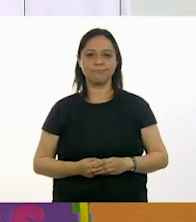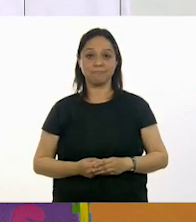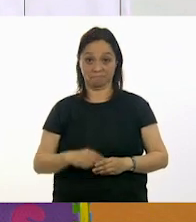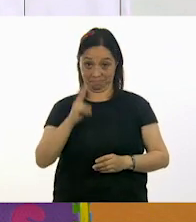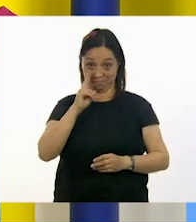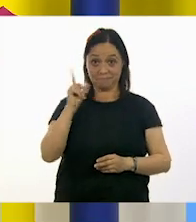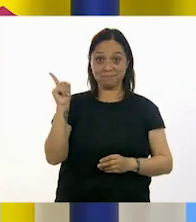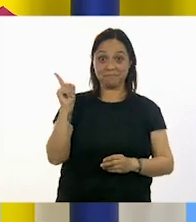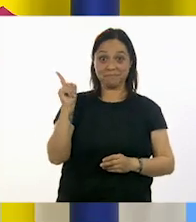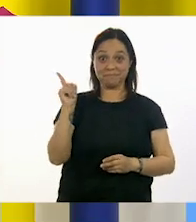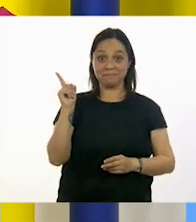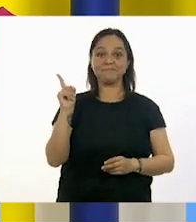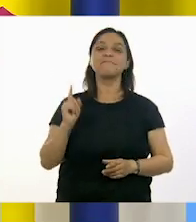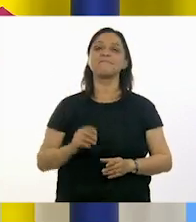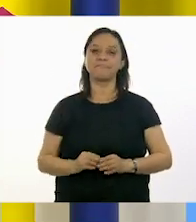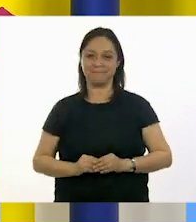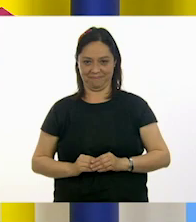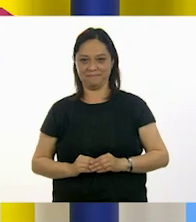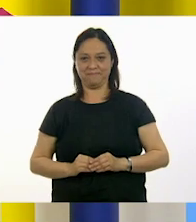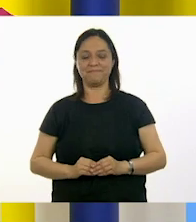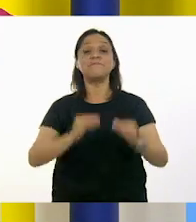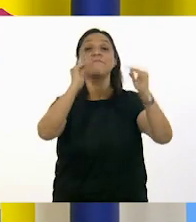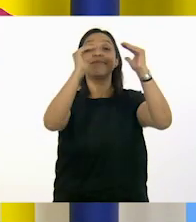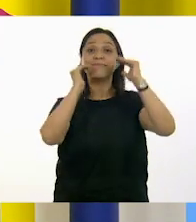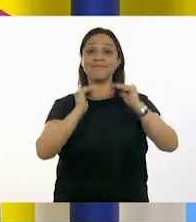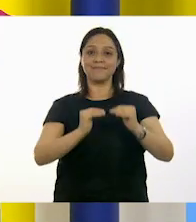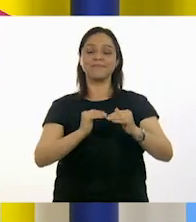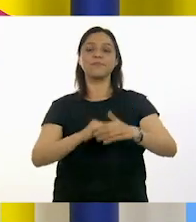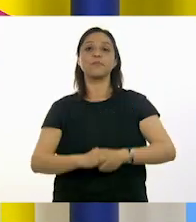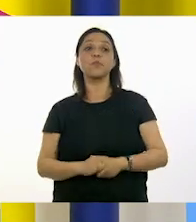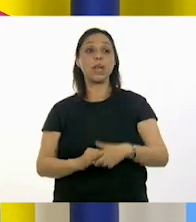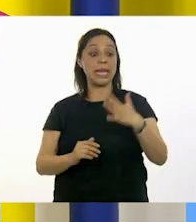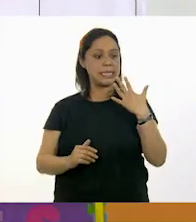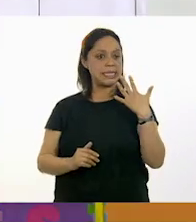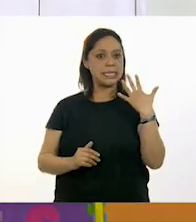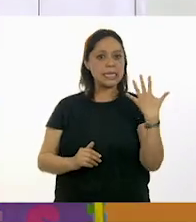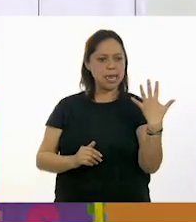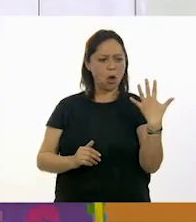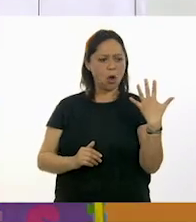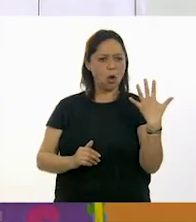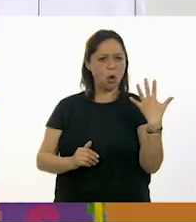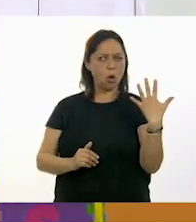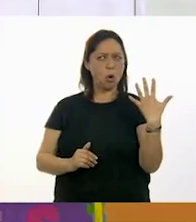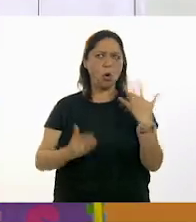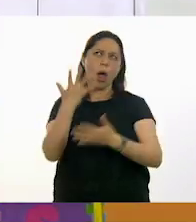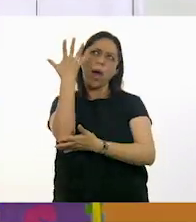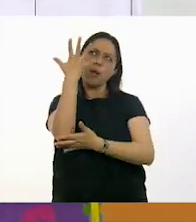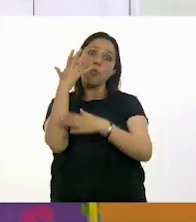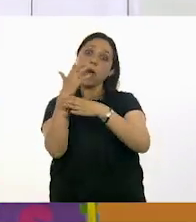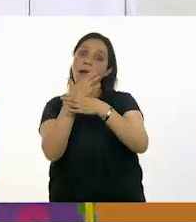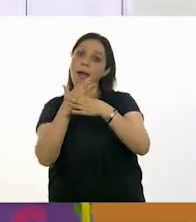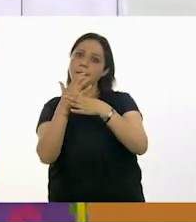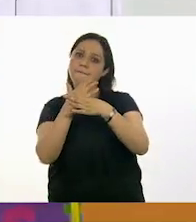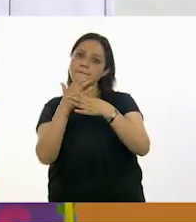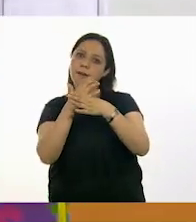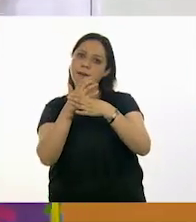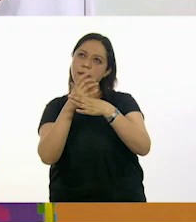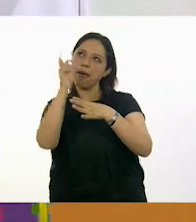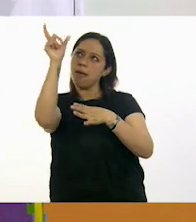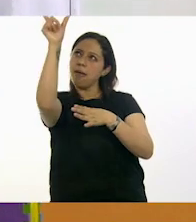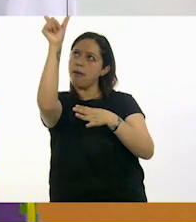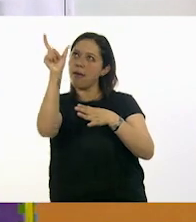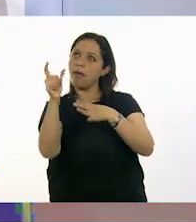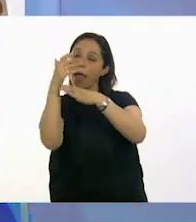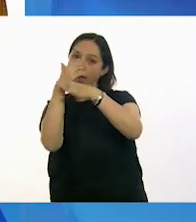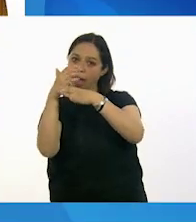¿Qué tal, Muy bien. Vamos con el siguiente número, 5 café. 5 y vámonos hasta la columna del árbol